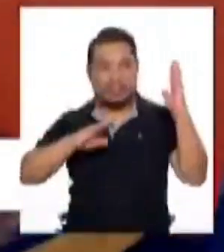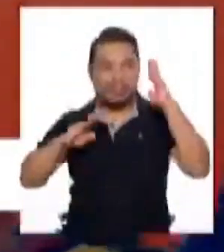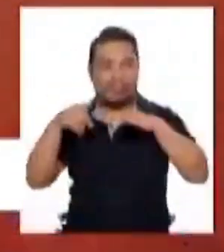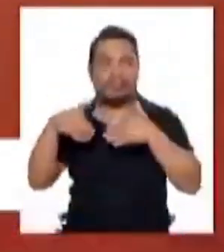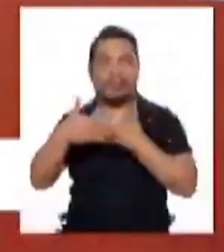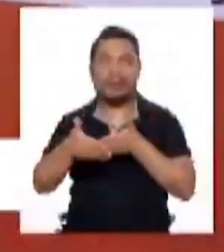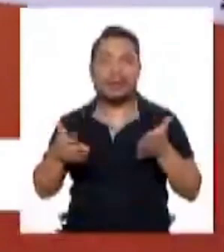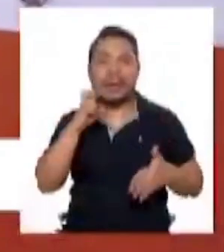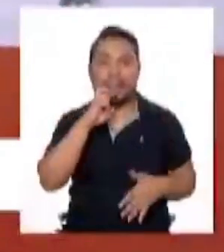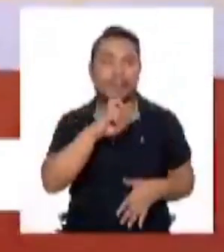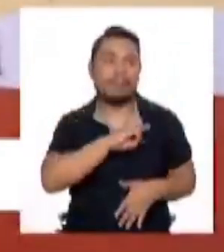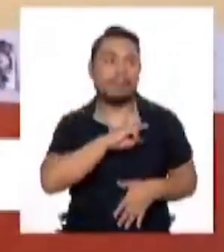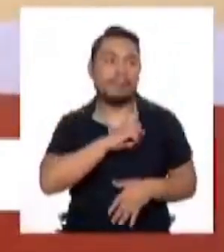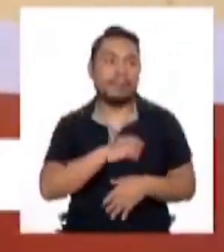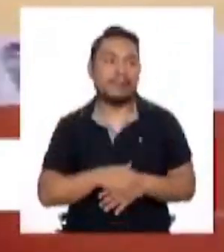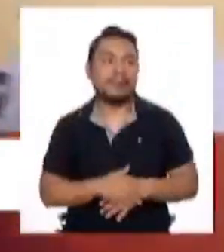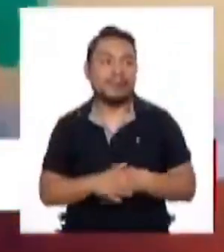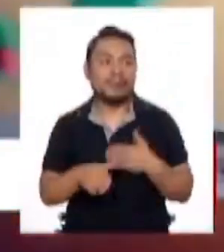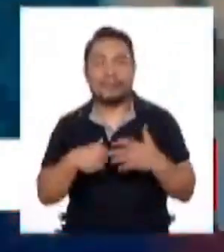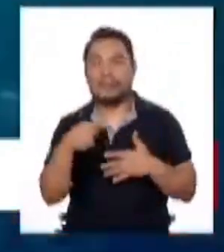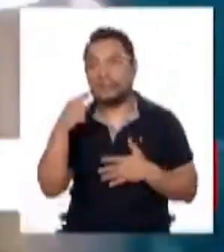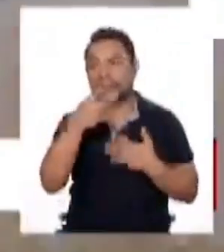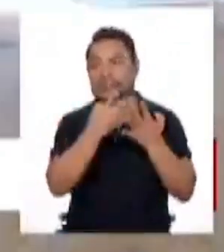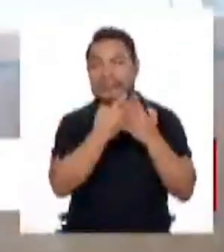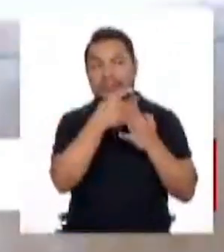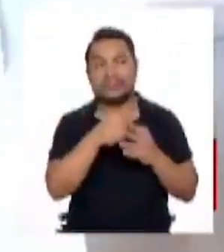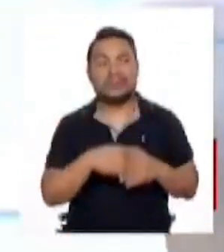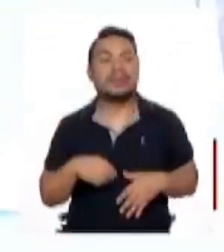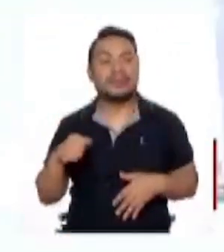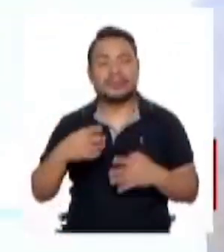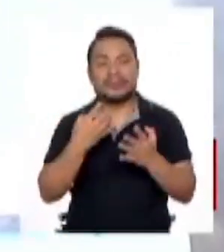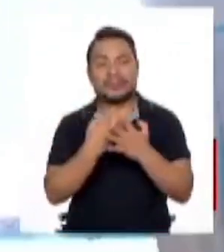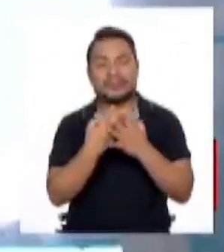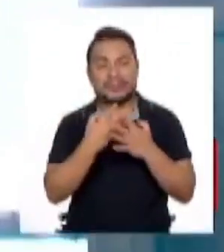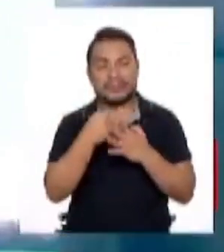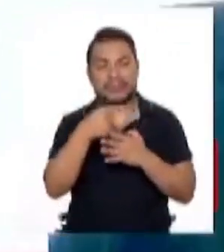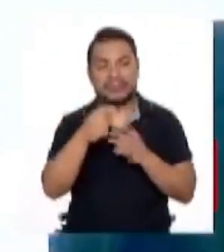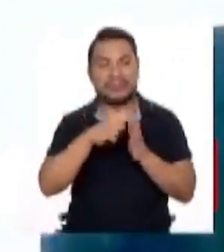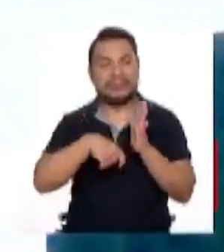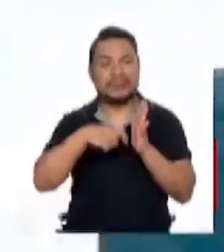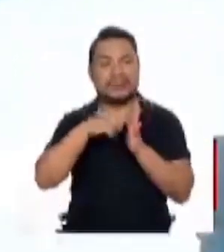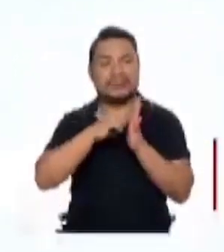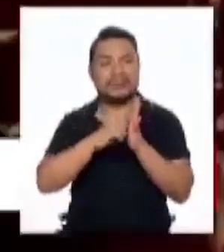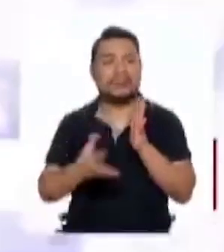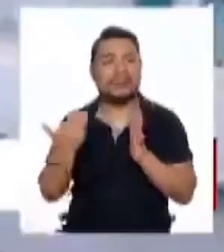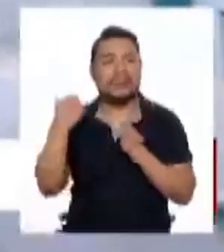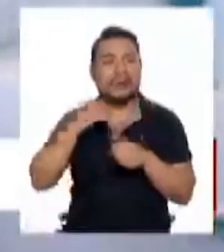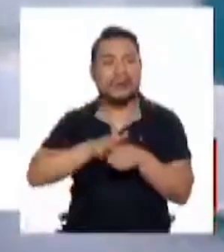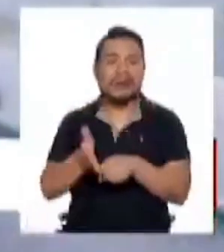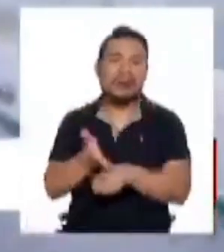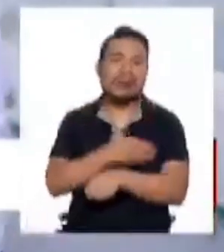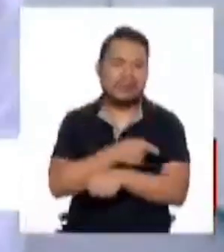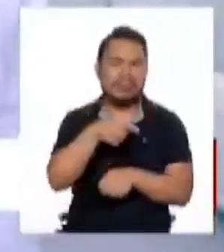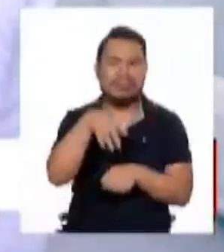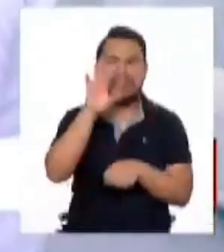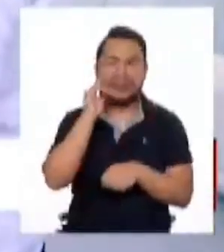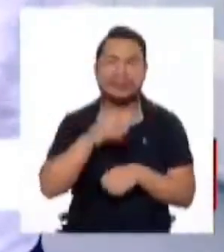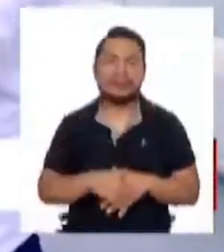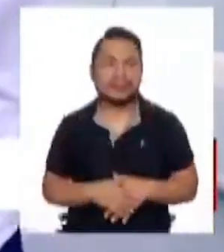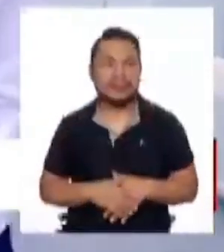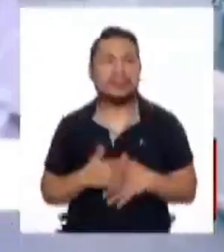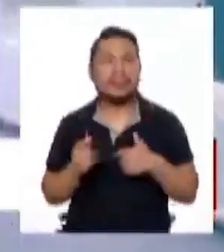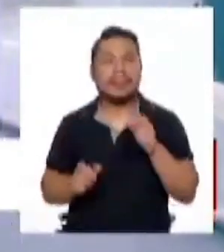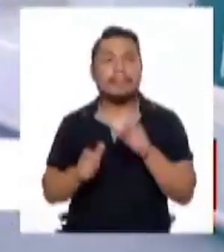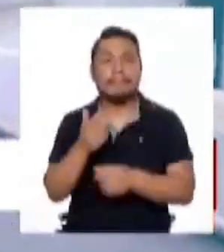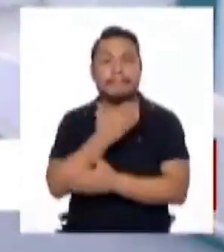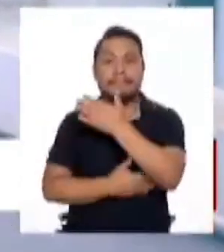aula de primaria, es mire toda esa reja. Bueno, la reja destazarada estará antes de la pandemia. Al ser un centro educativo para personas